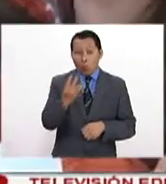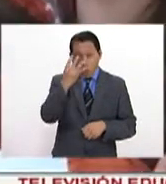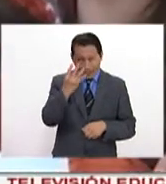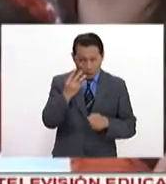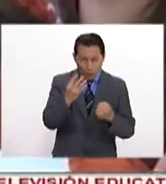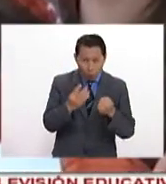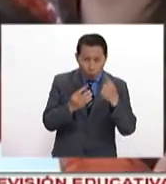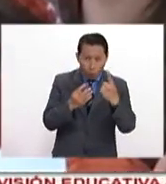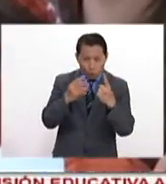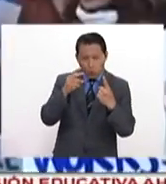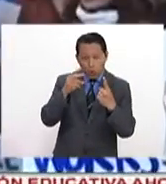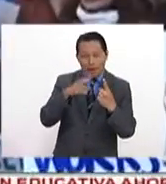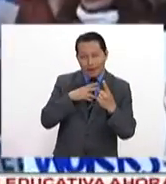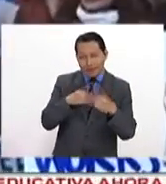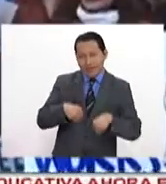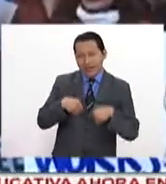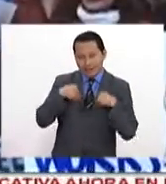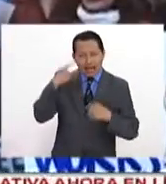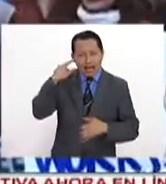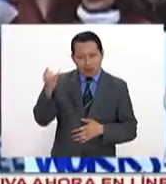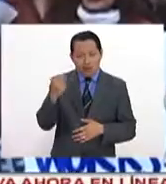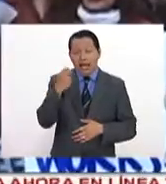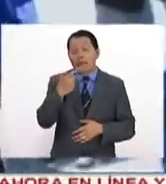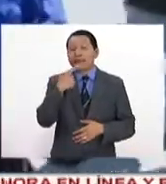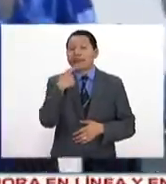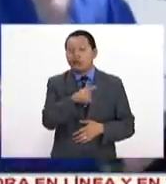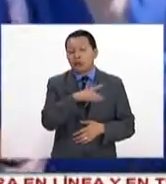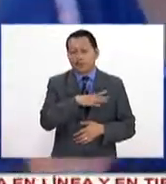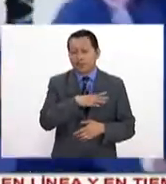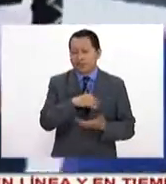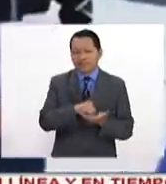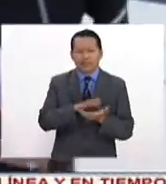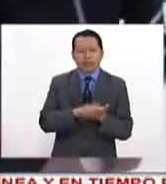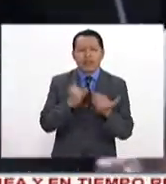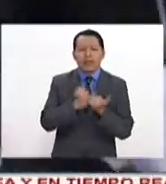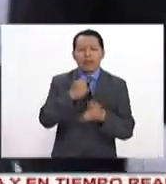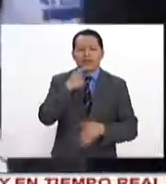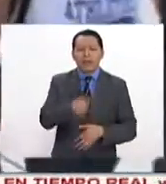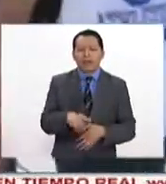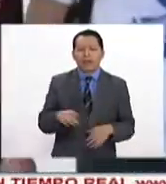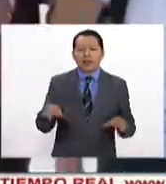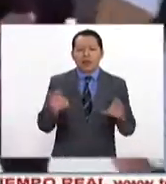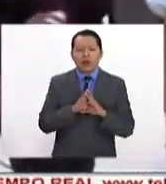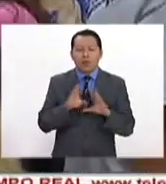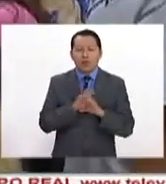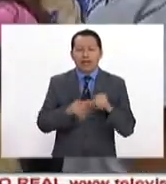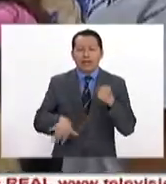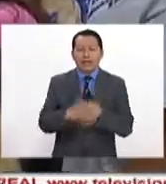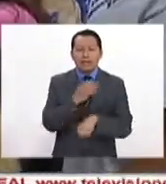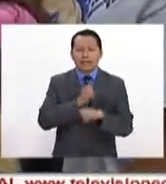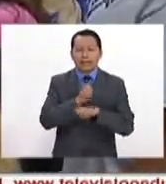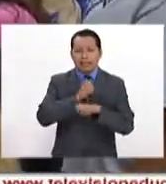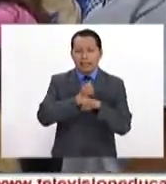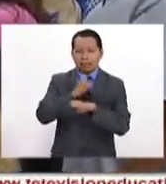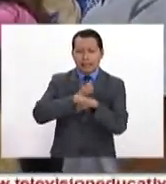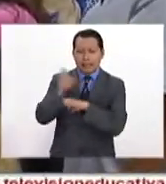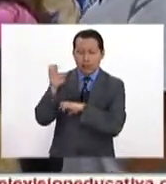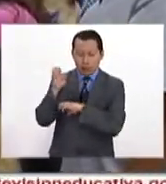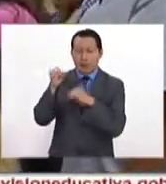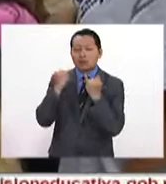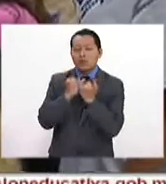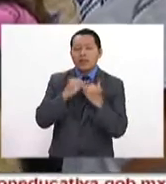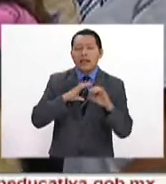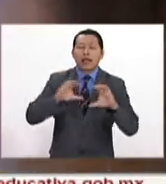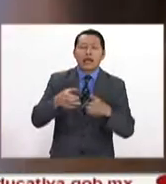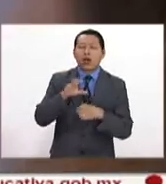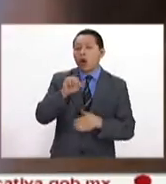vive precisamente en ese estado. Esta denuncia tiene argumentos muy similares a la demanda conjunta que presentaron 15 estados de la Unión Americana y el